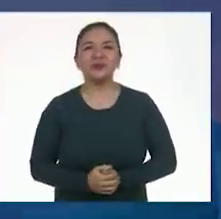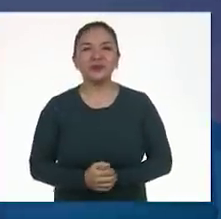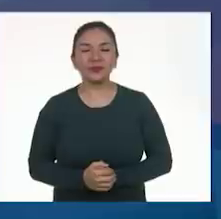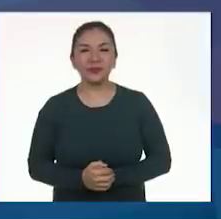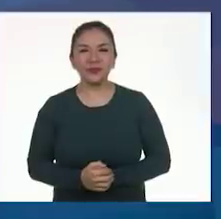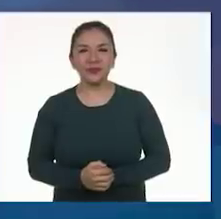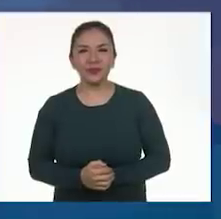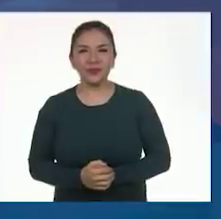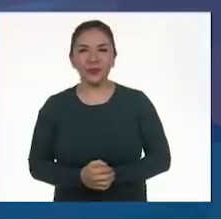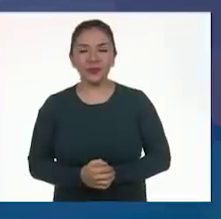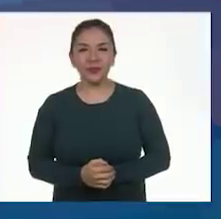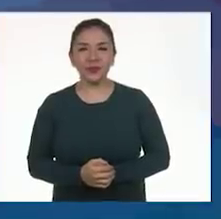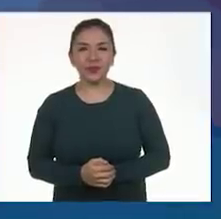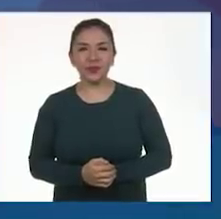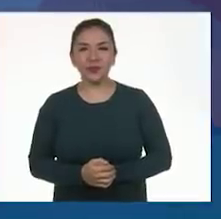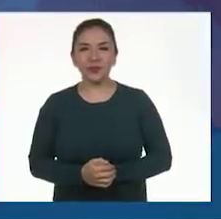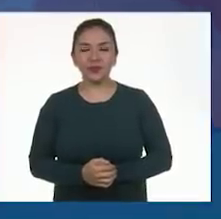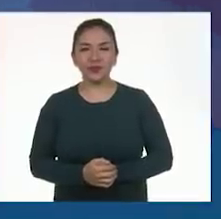porque